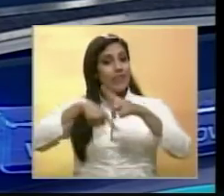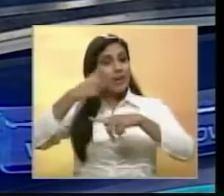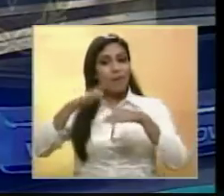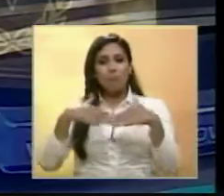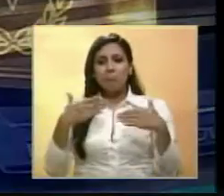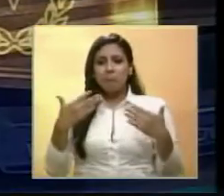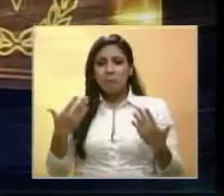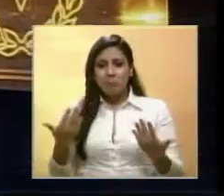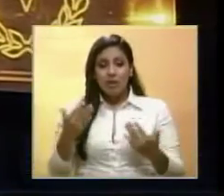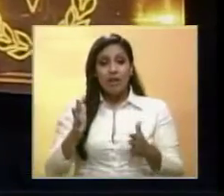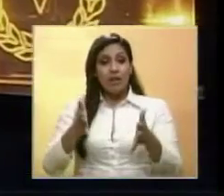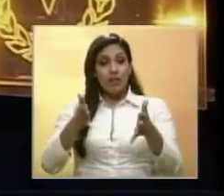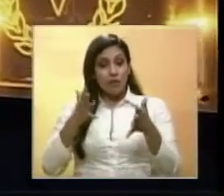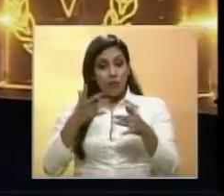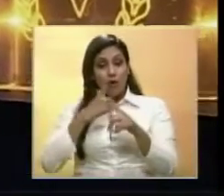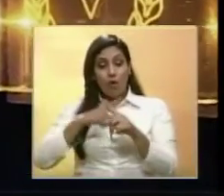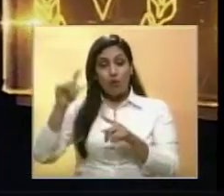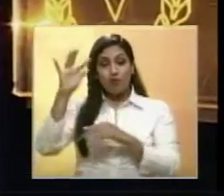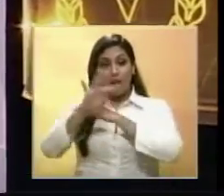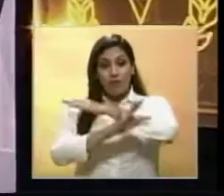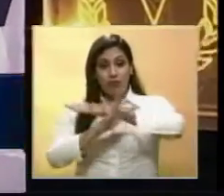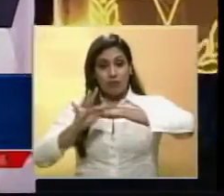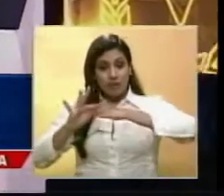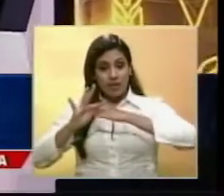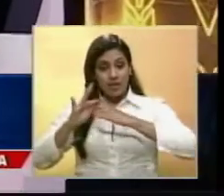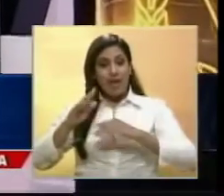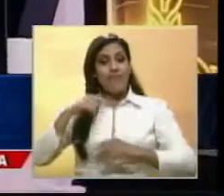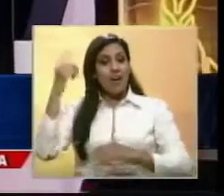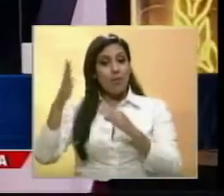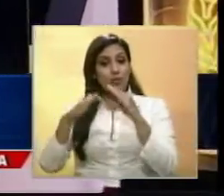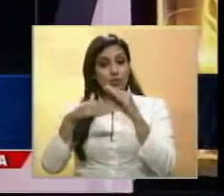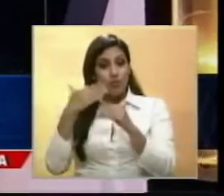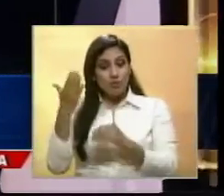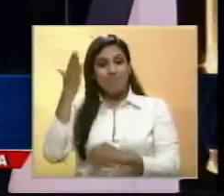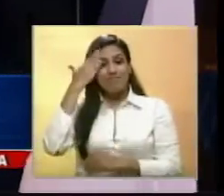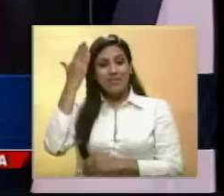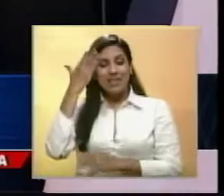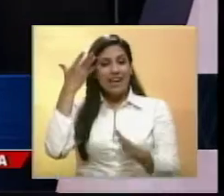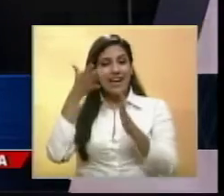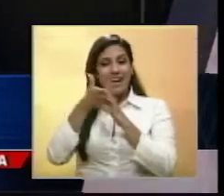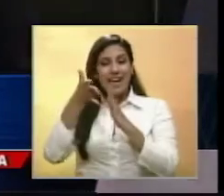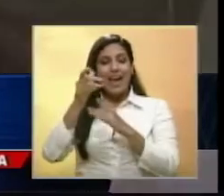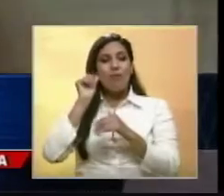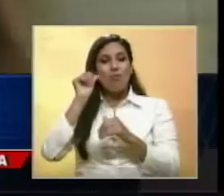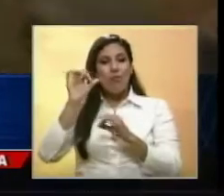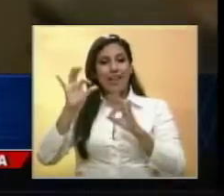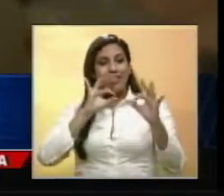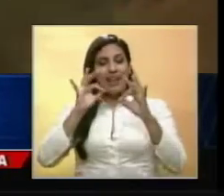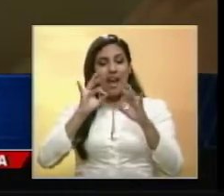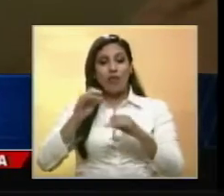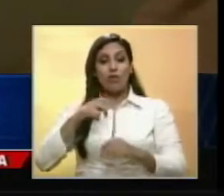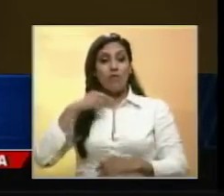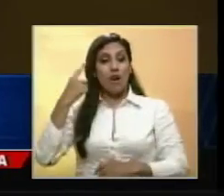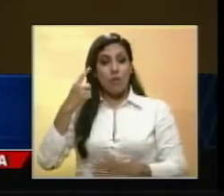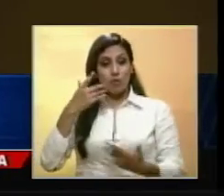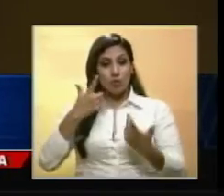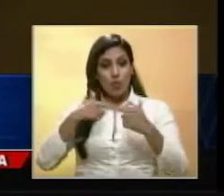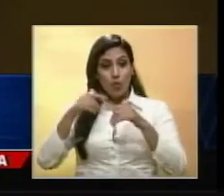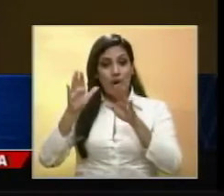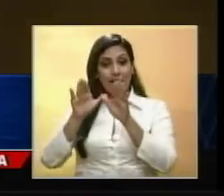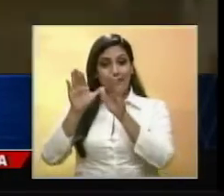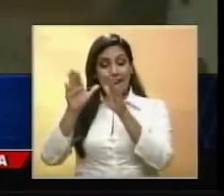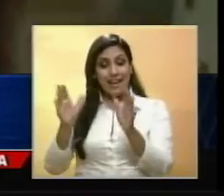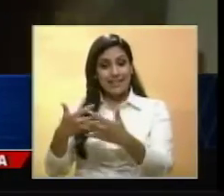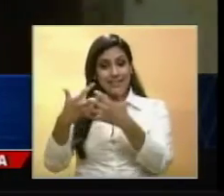parte, triunfando más allá de nuestras fronteras. En Estrenos y Estrellas sabremos qué actriz venezolana será protagonista en Los